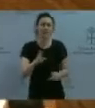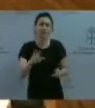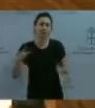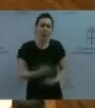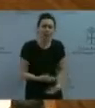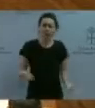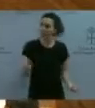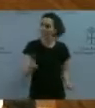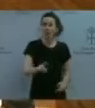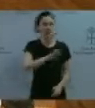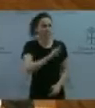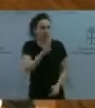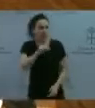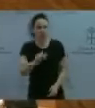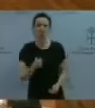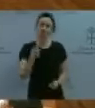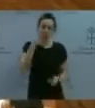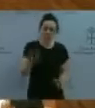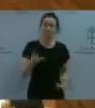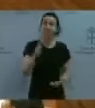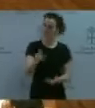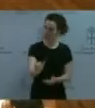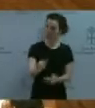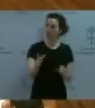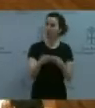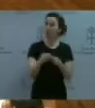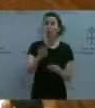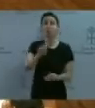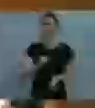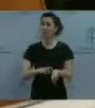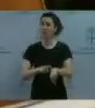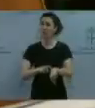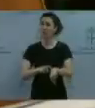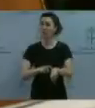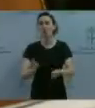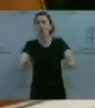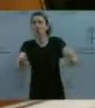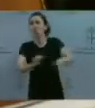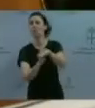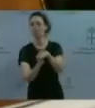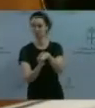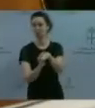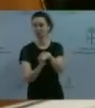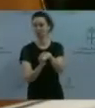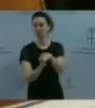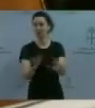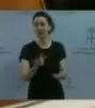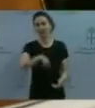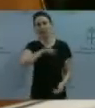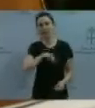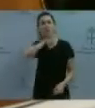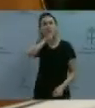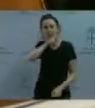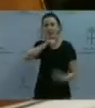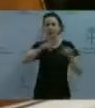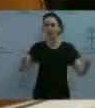el derecho, pero utilizando los 4 minutos. Pero, bueno, no, perdone. O sea, va a Sí, quitarme sí. a mí el derecho a falar No. en mi tiempo para